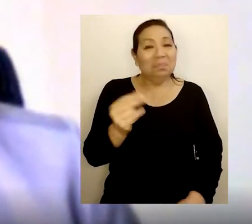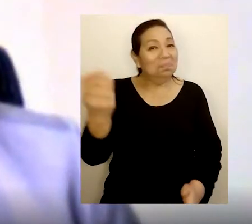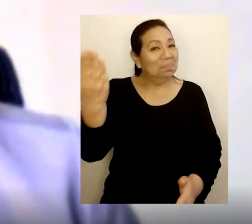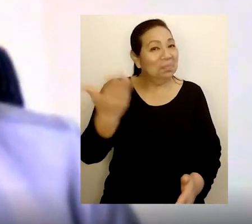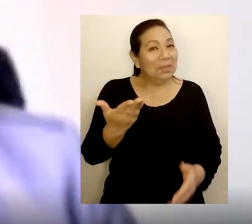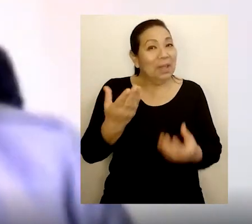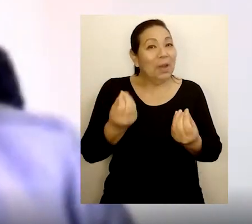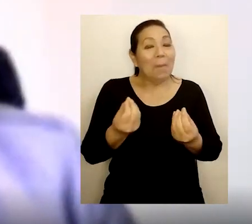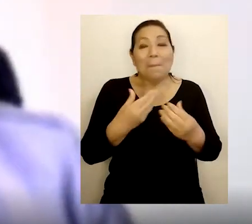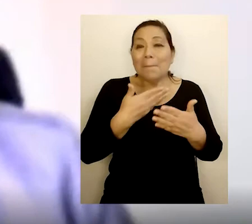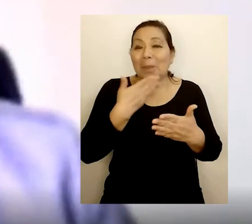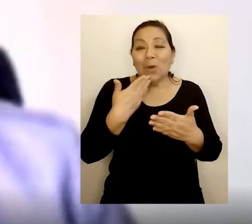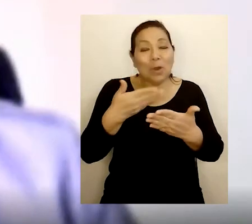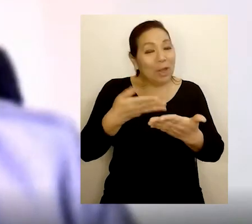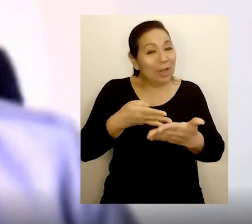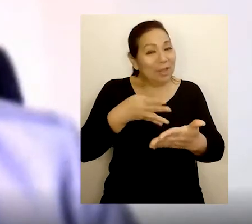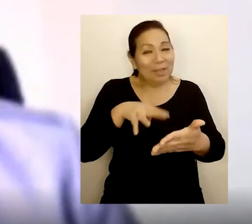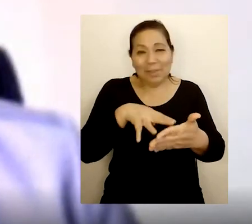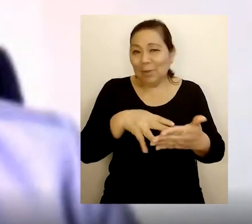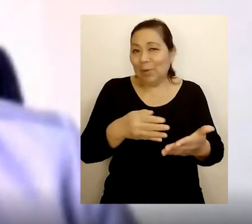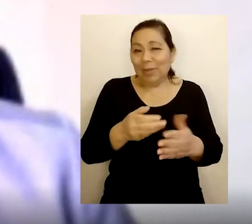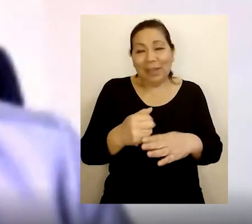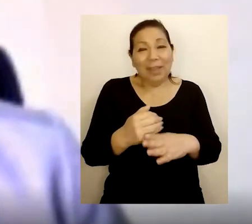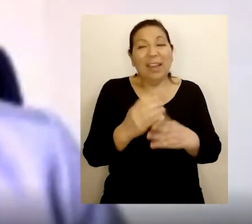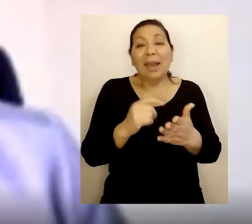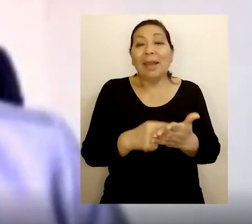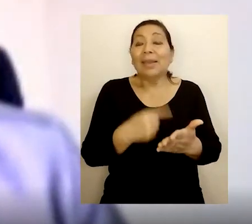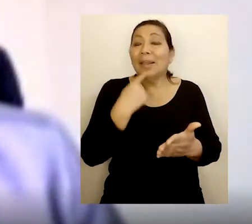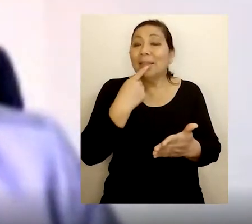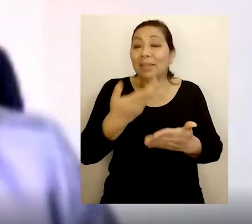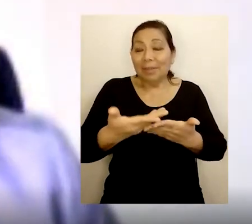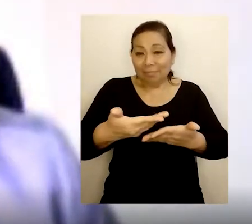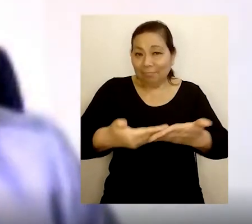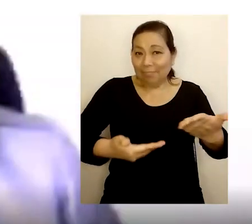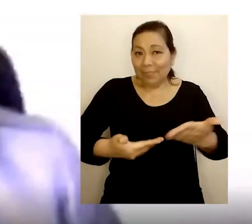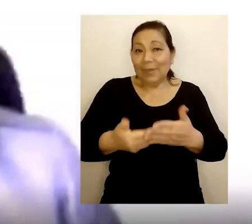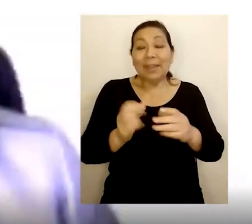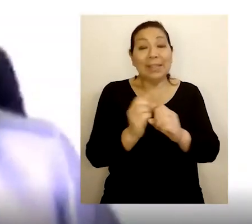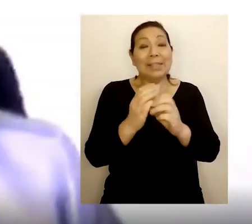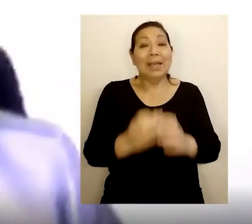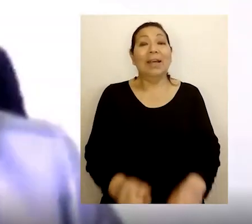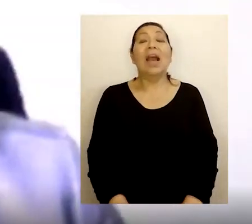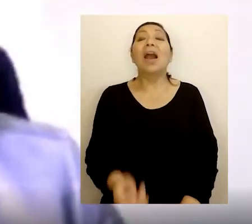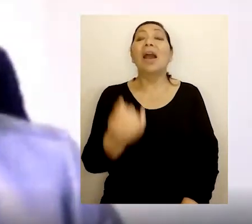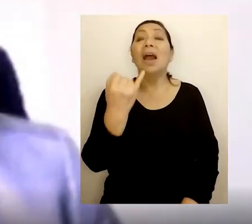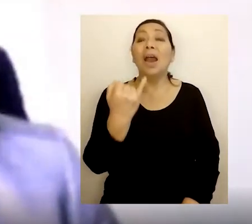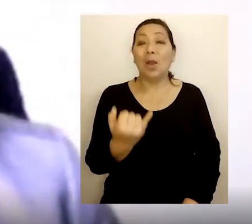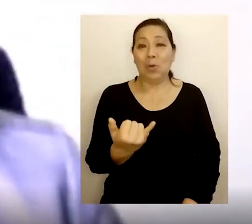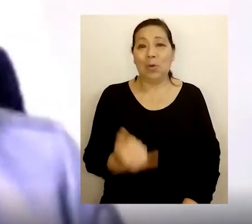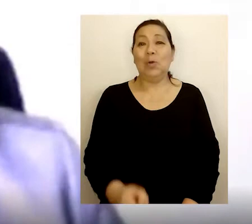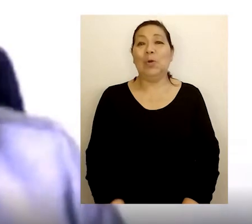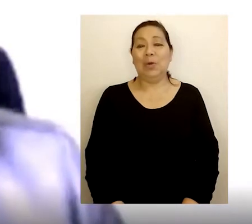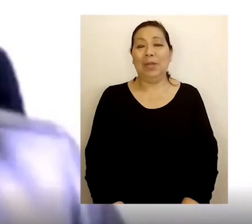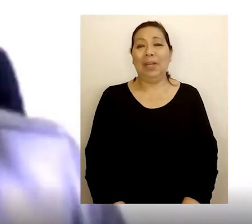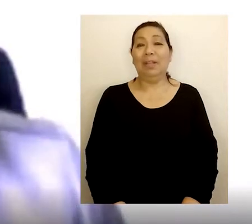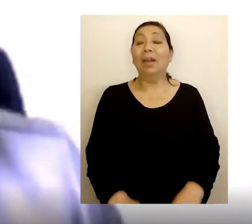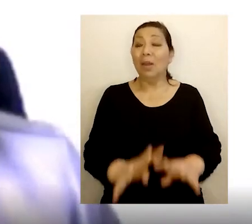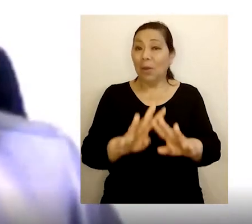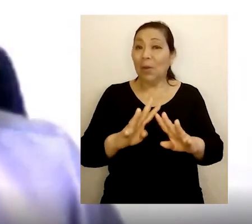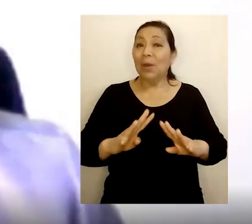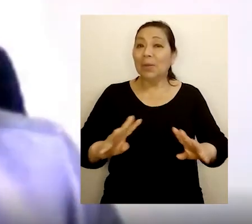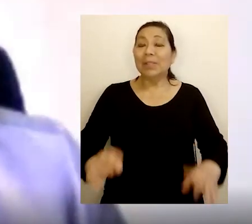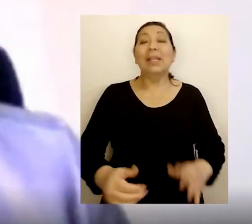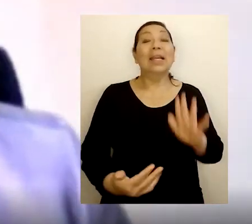traído el caso con el mejor estudio de caso. Así desprende de las actas de esa fecha. Ahora, respecto a la audiencia